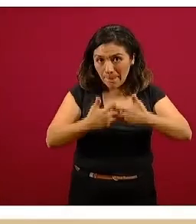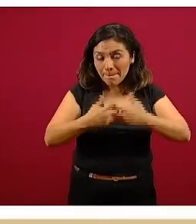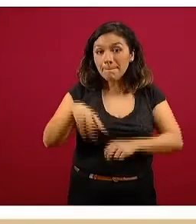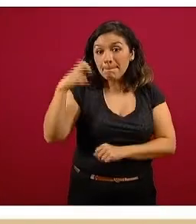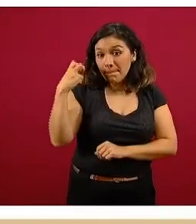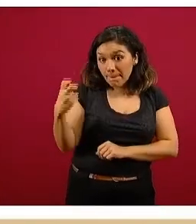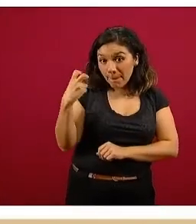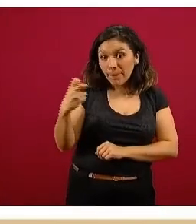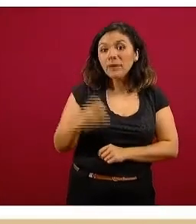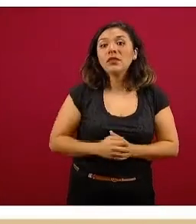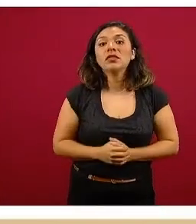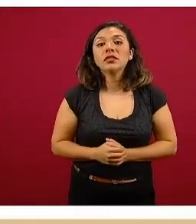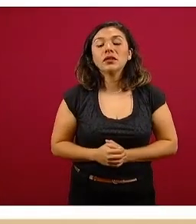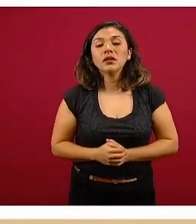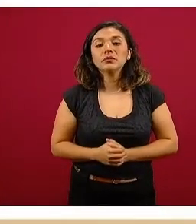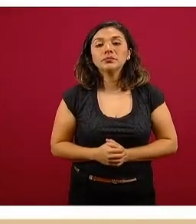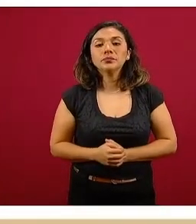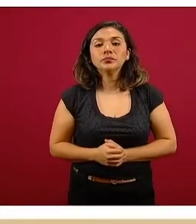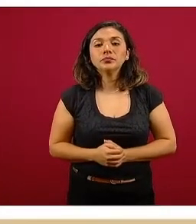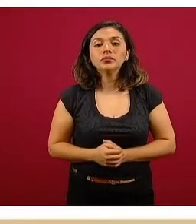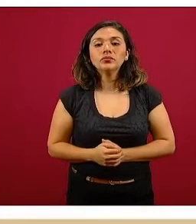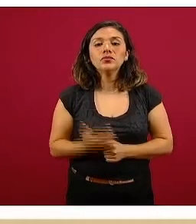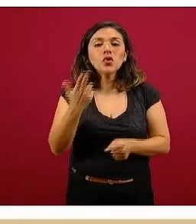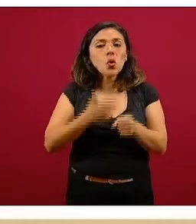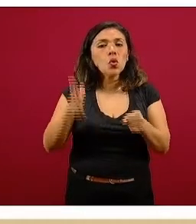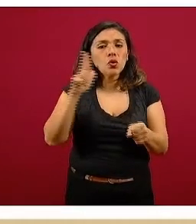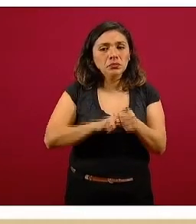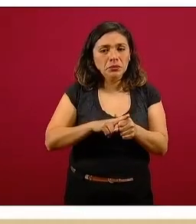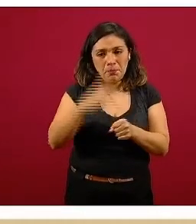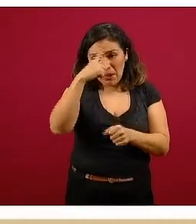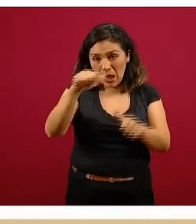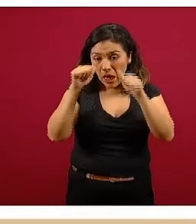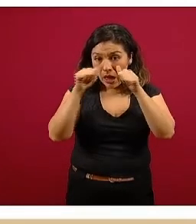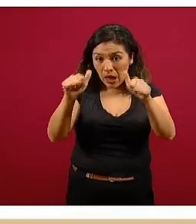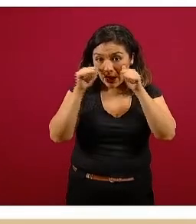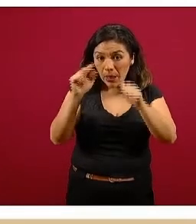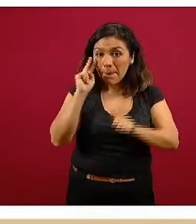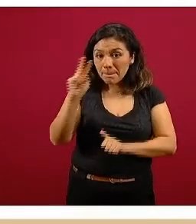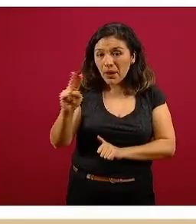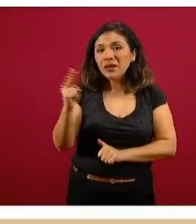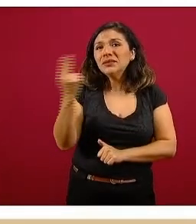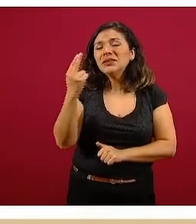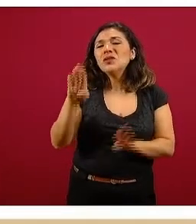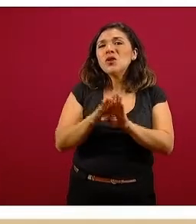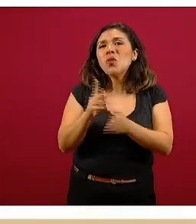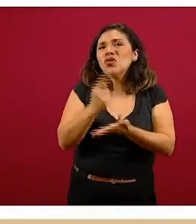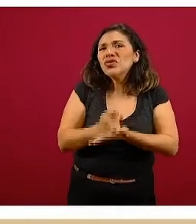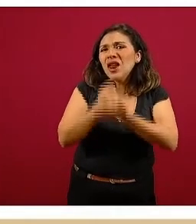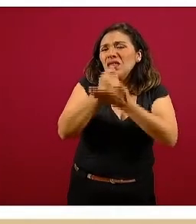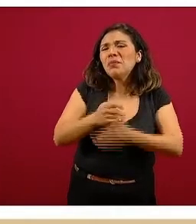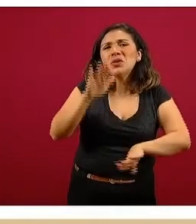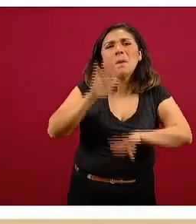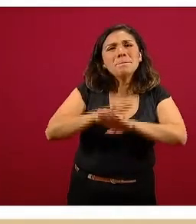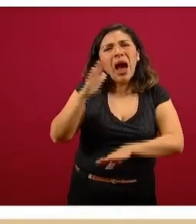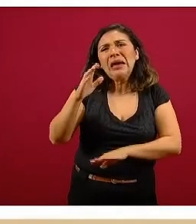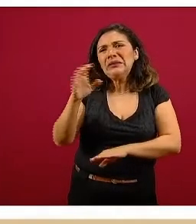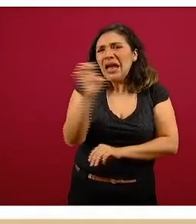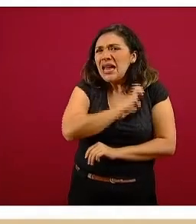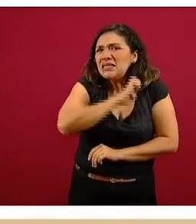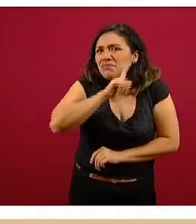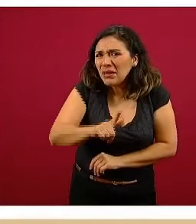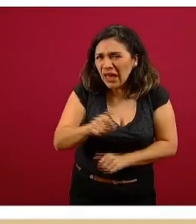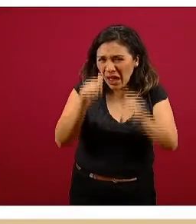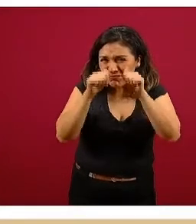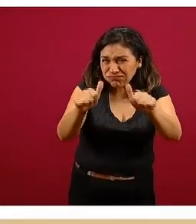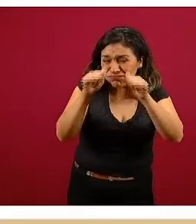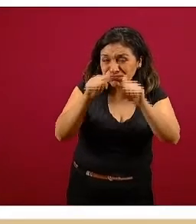ventilador mecánico para poder sostener su respiración y lógicamente un tratamiento más especializado. Aquí también